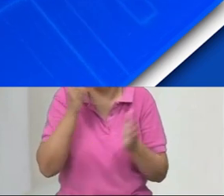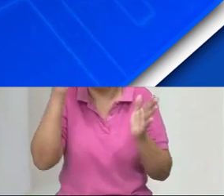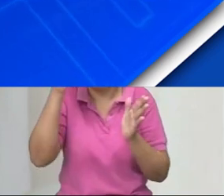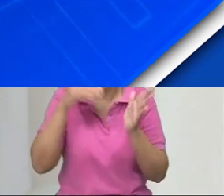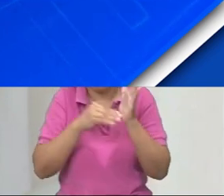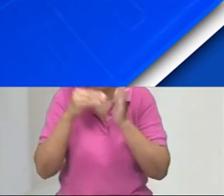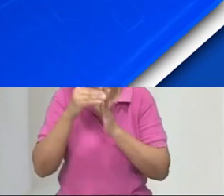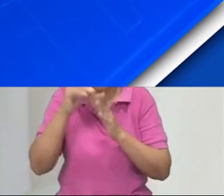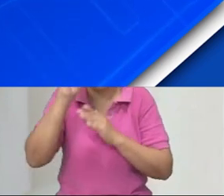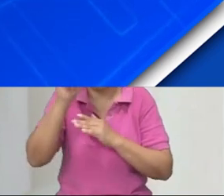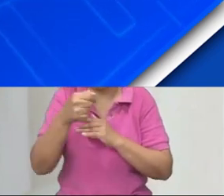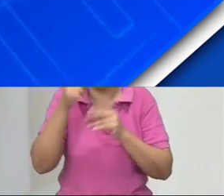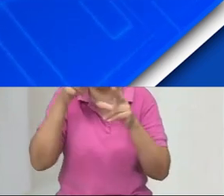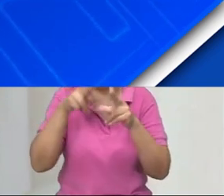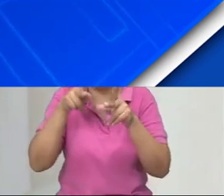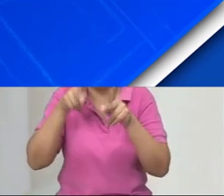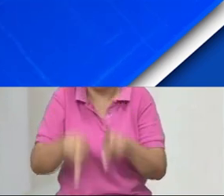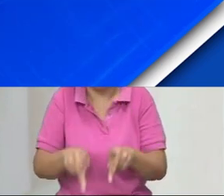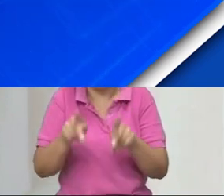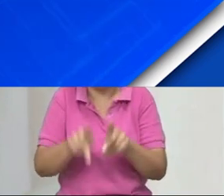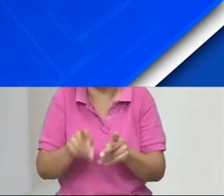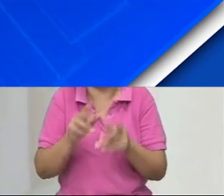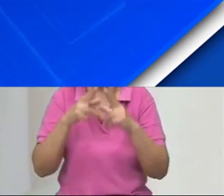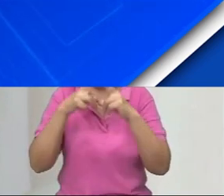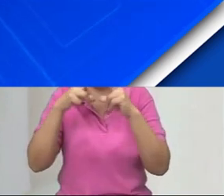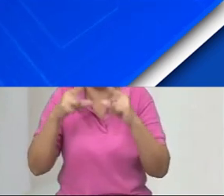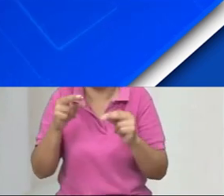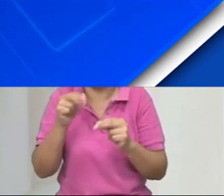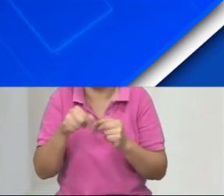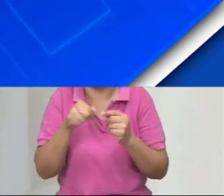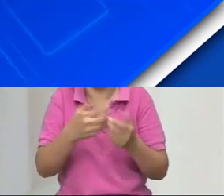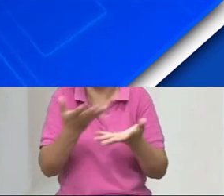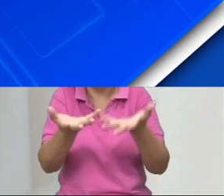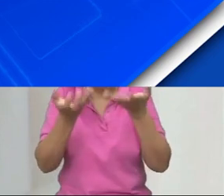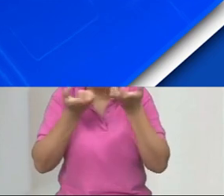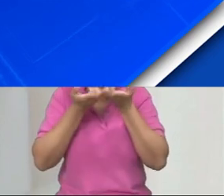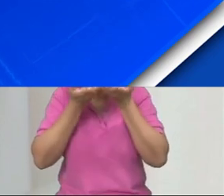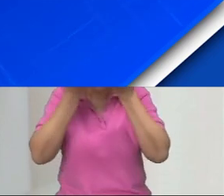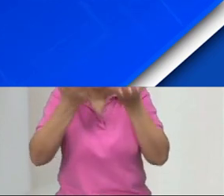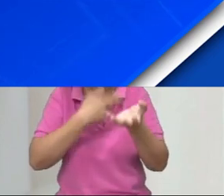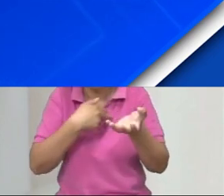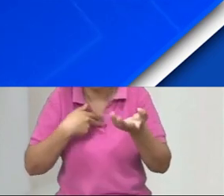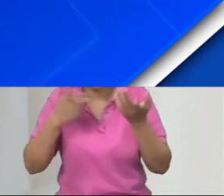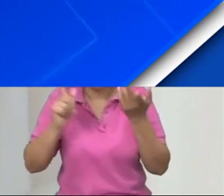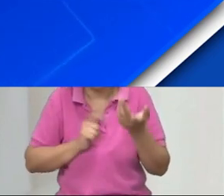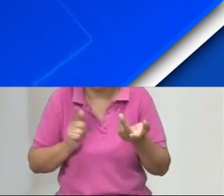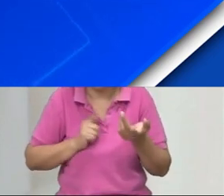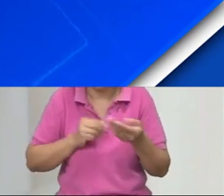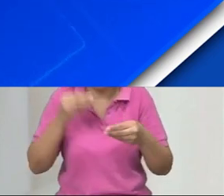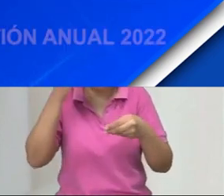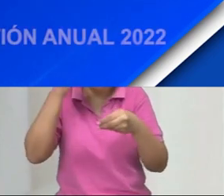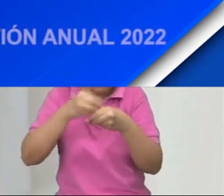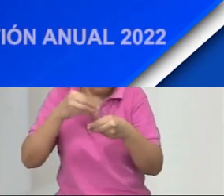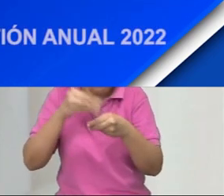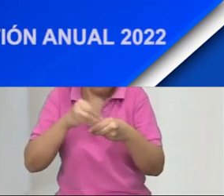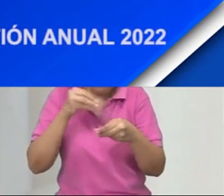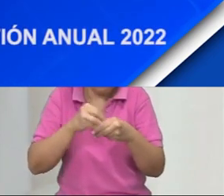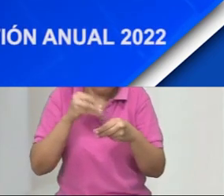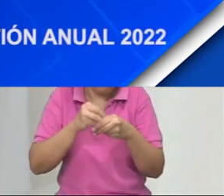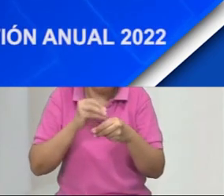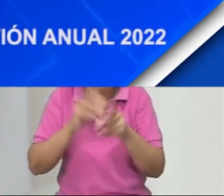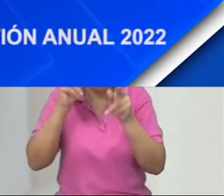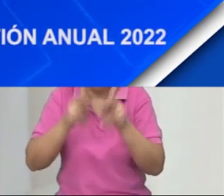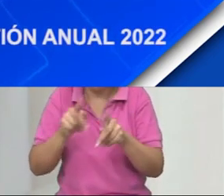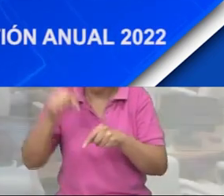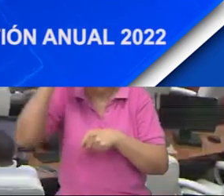1.700.000 nicaragüenses. Con esto queremos decir que los depósitos del